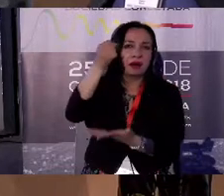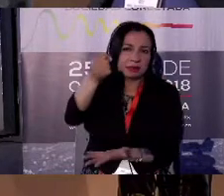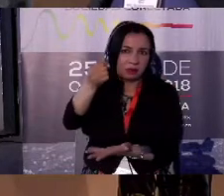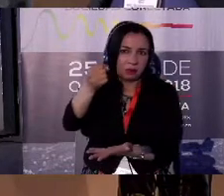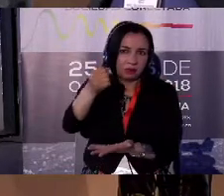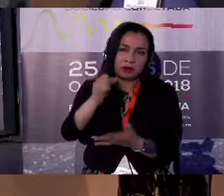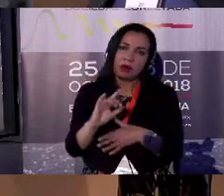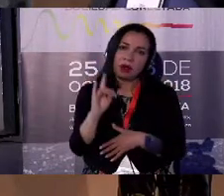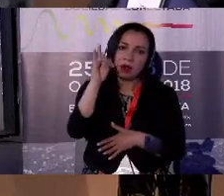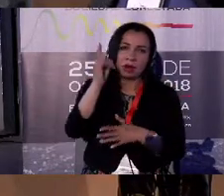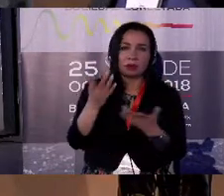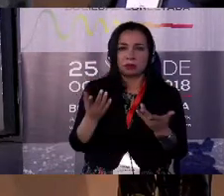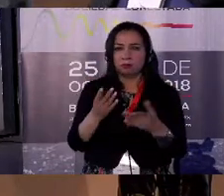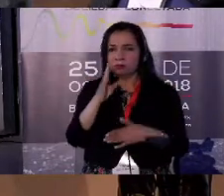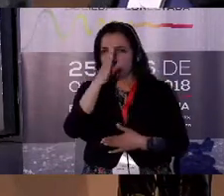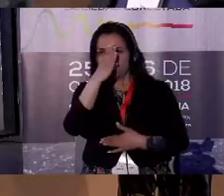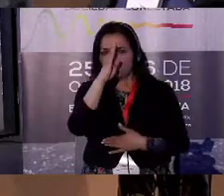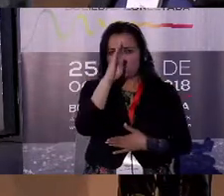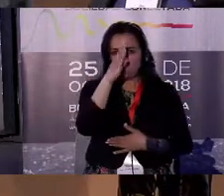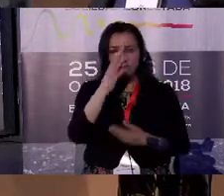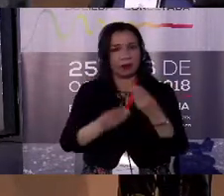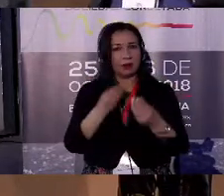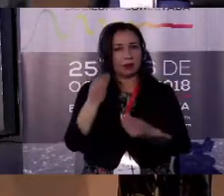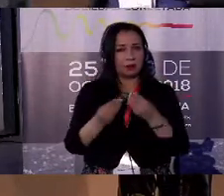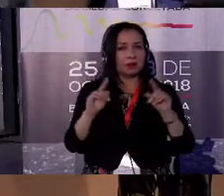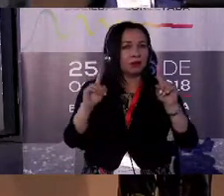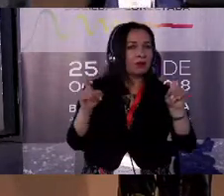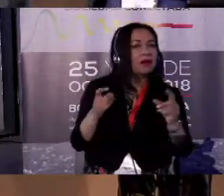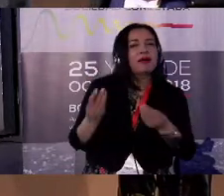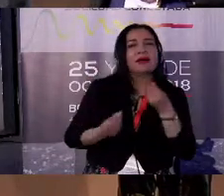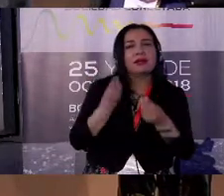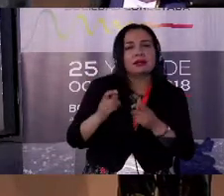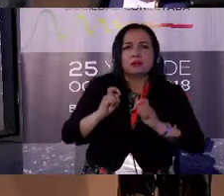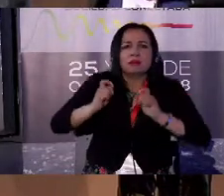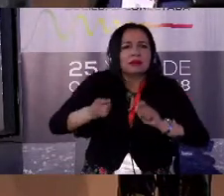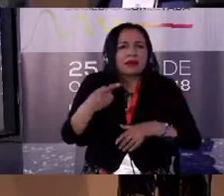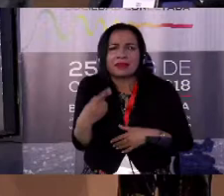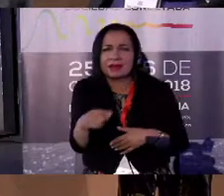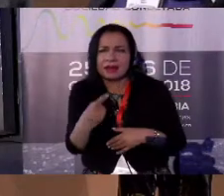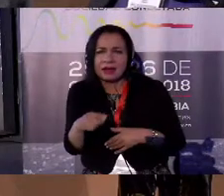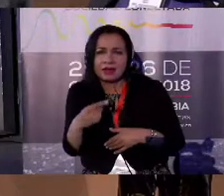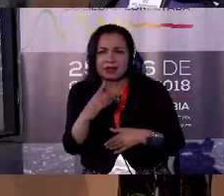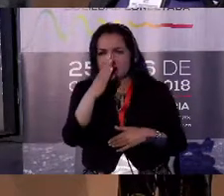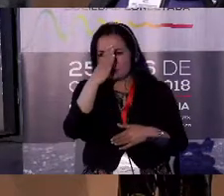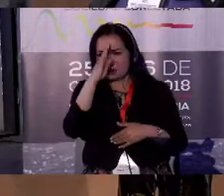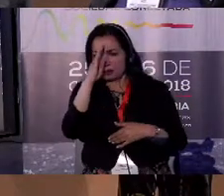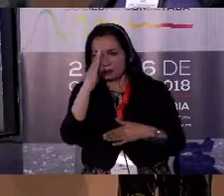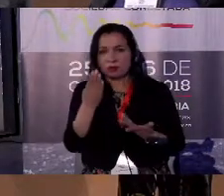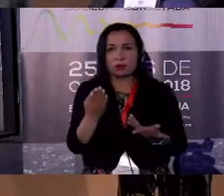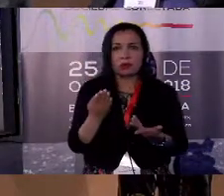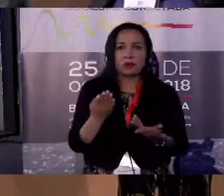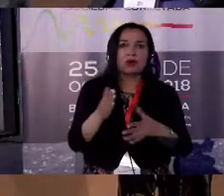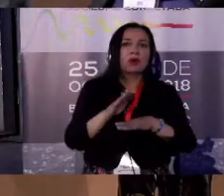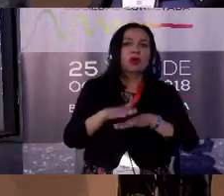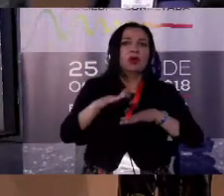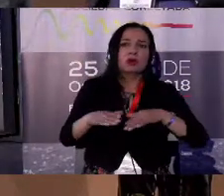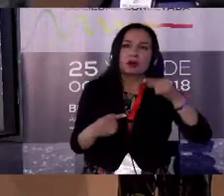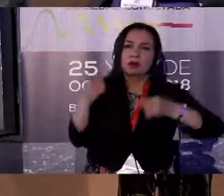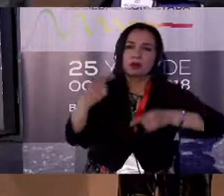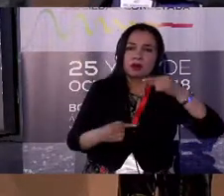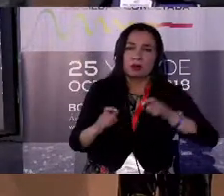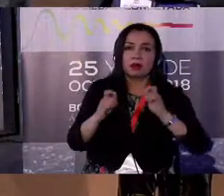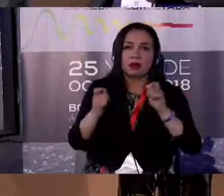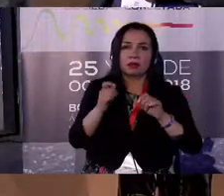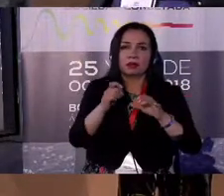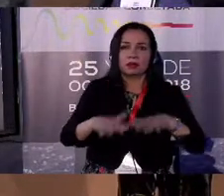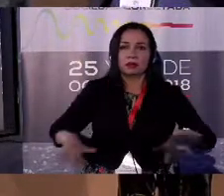una incertidumbre profunda en términos de qué es lo que se ha otorgado como consecuencia de los concursos de asignación de espectro, a qué es lo